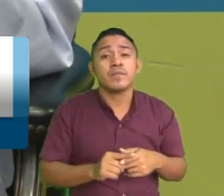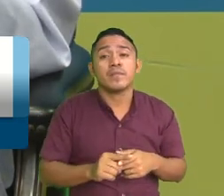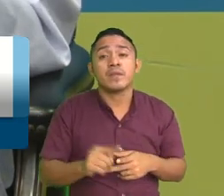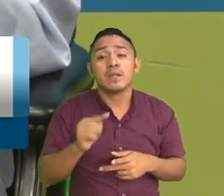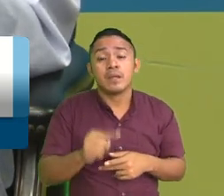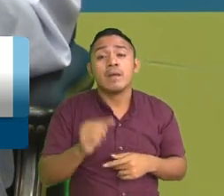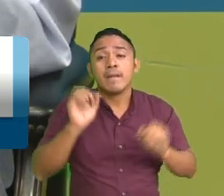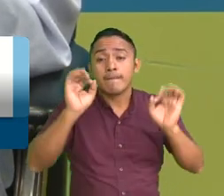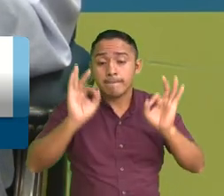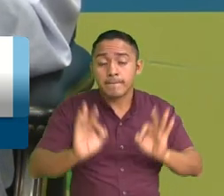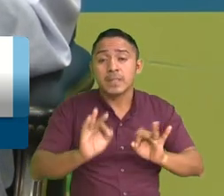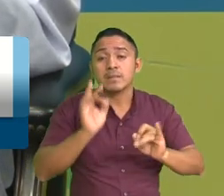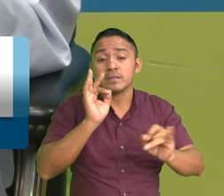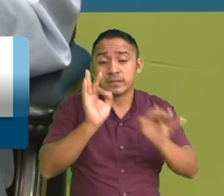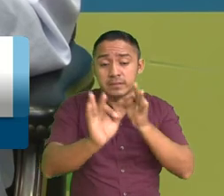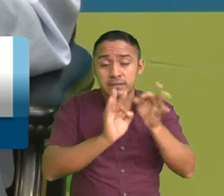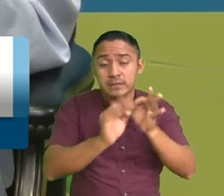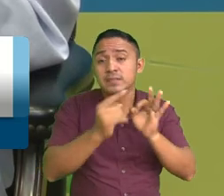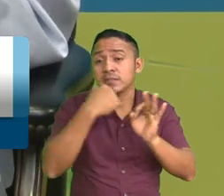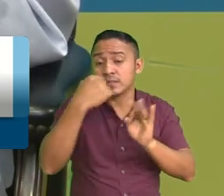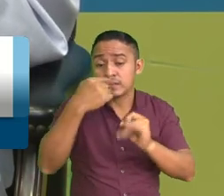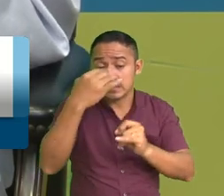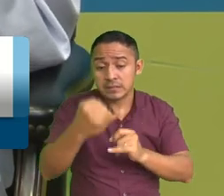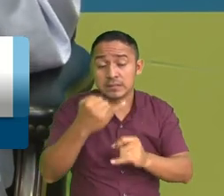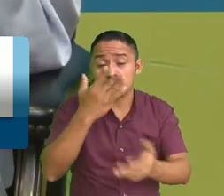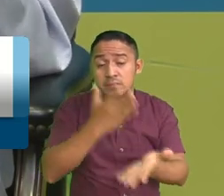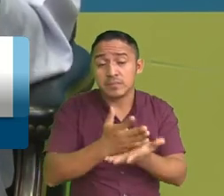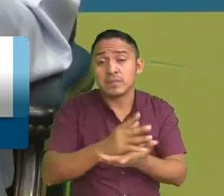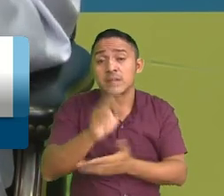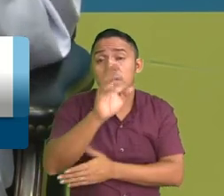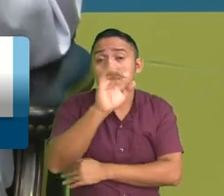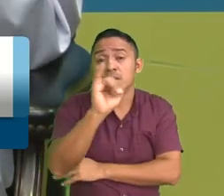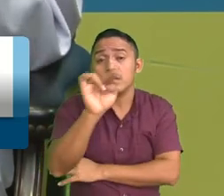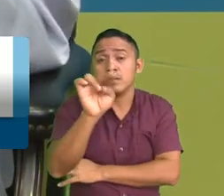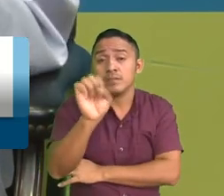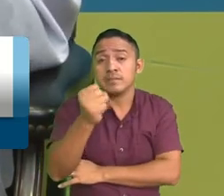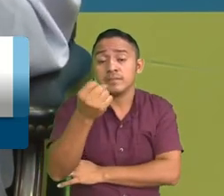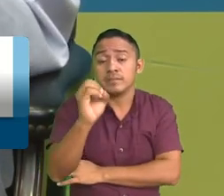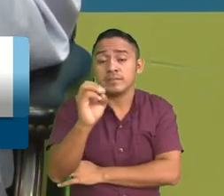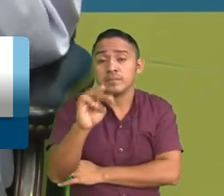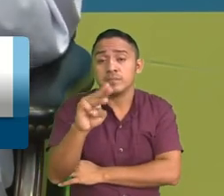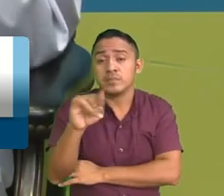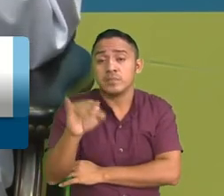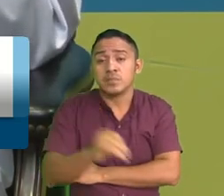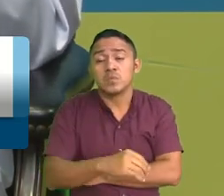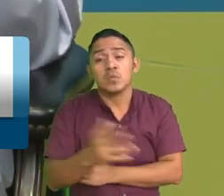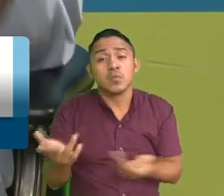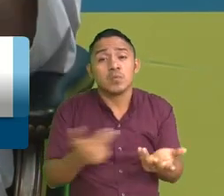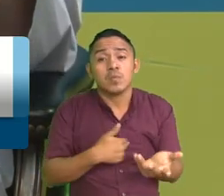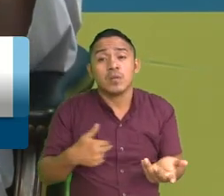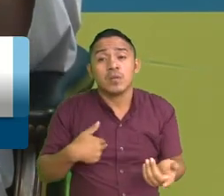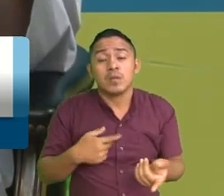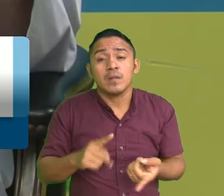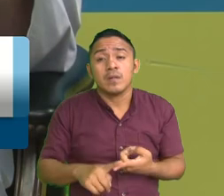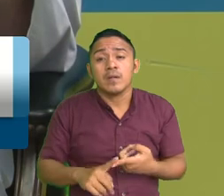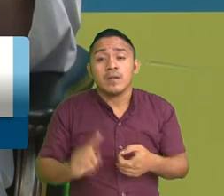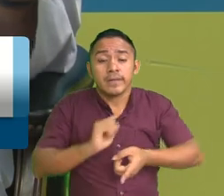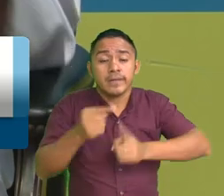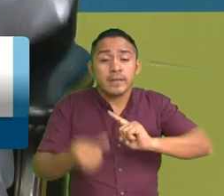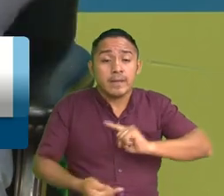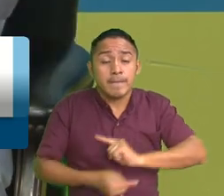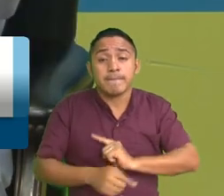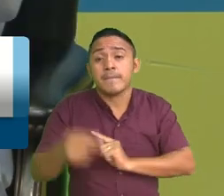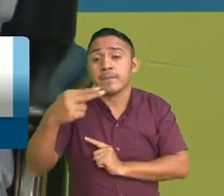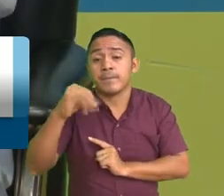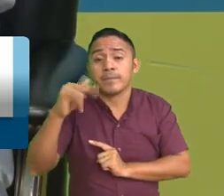justifique el insomnio. En la mayor parte de la población, lo que tenés que usar son cambios de higiene del